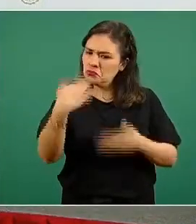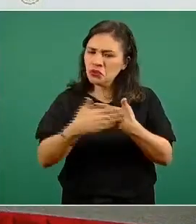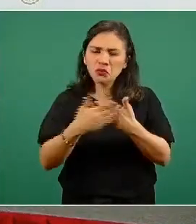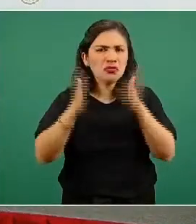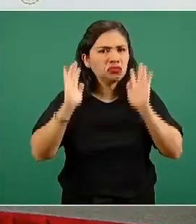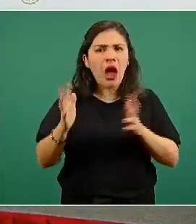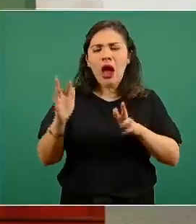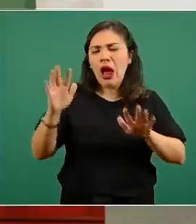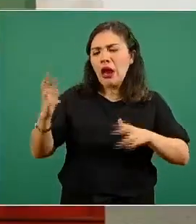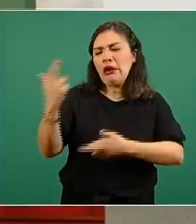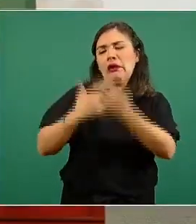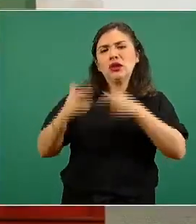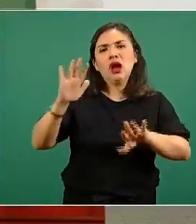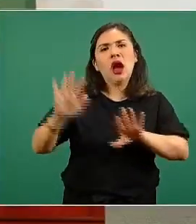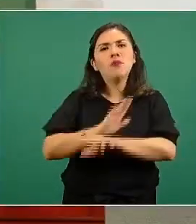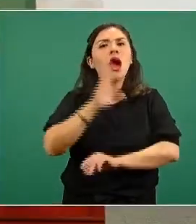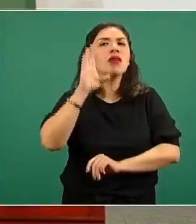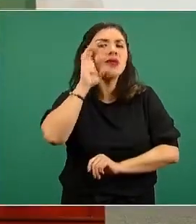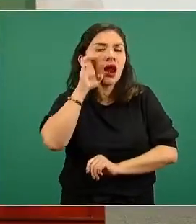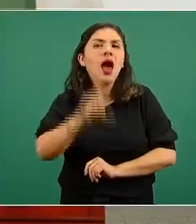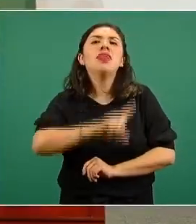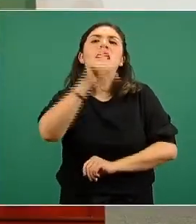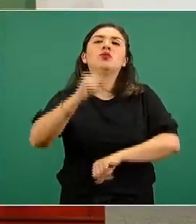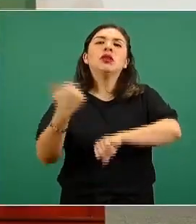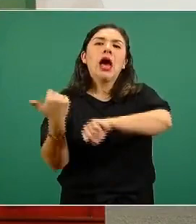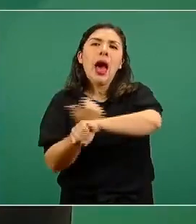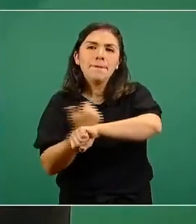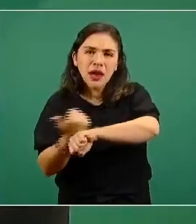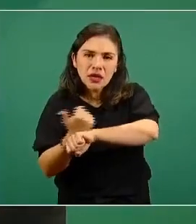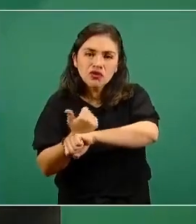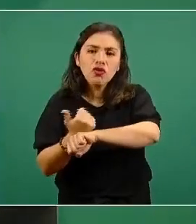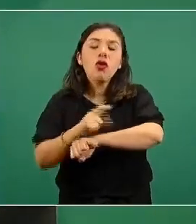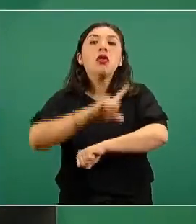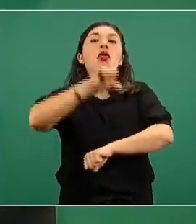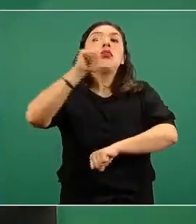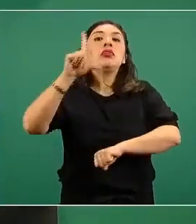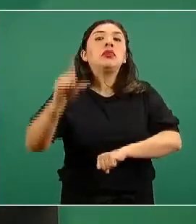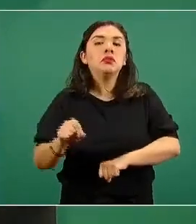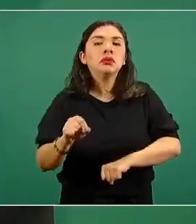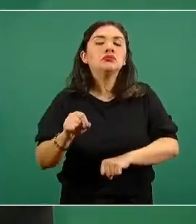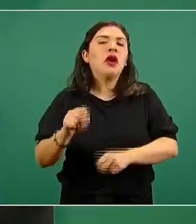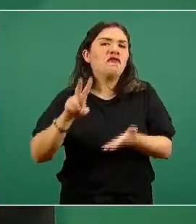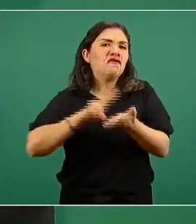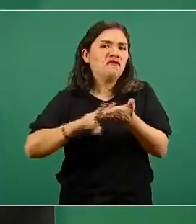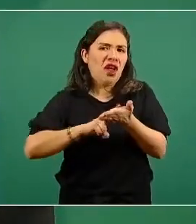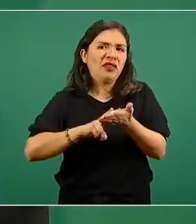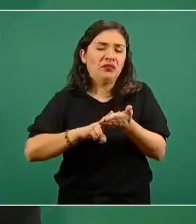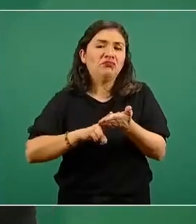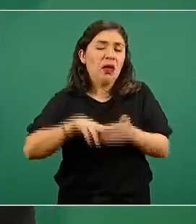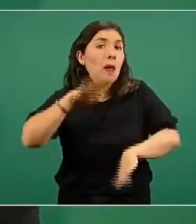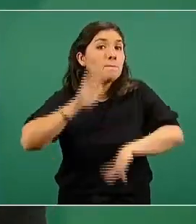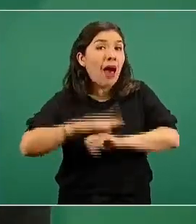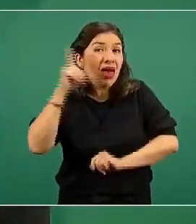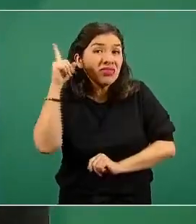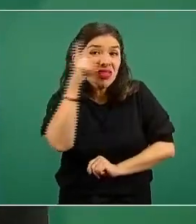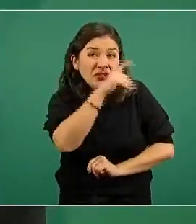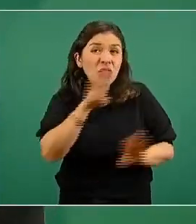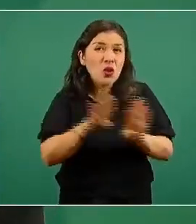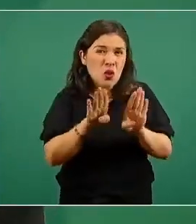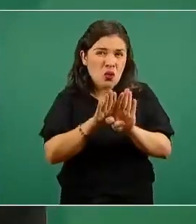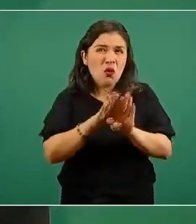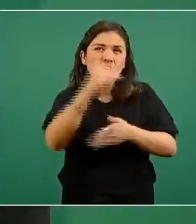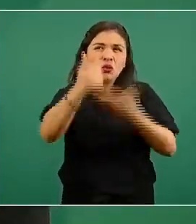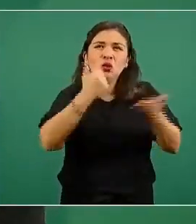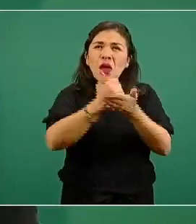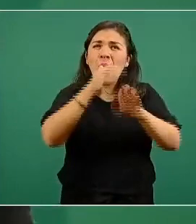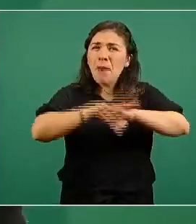color naranja y luego caeremos al amarillo y estoy seguro que después estaremos en el verde. Es mucho más difícil, como lo comenté ahorita, en